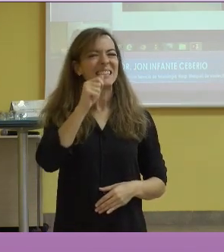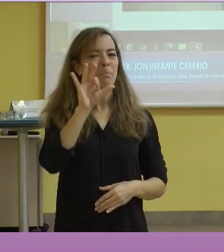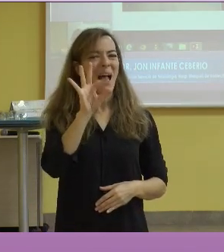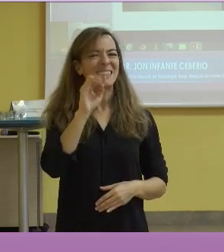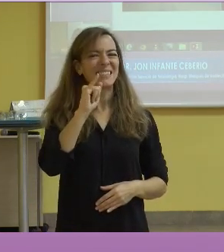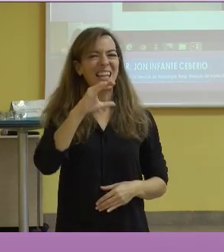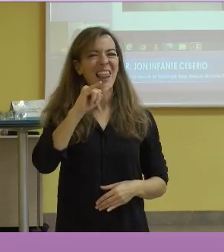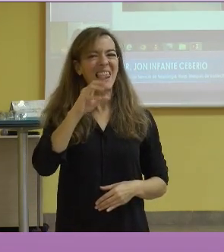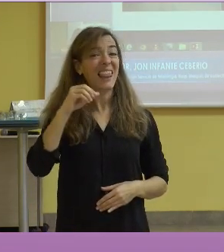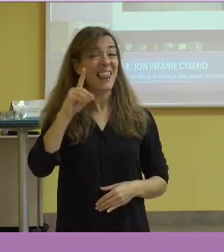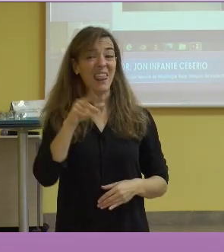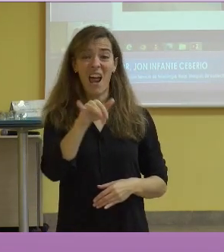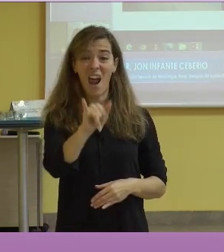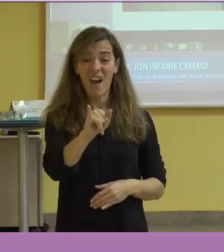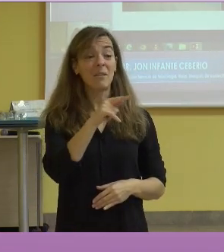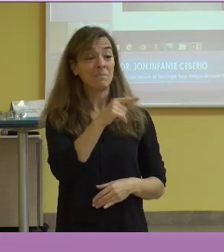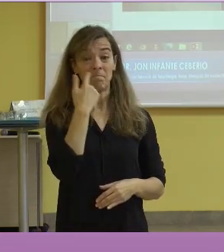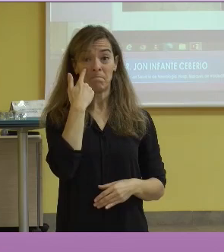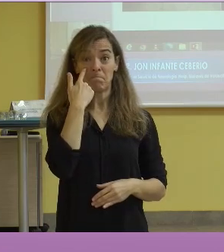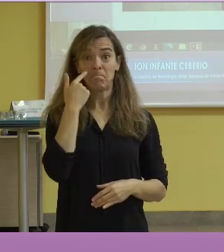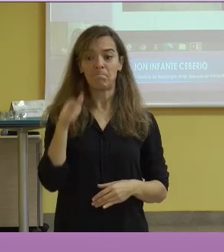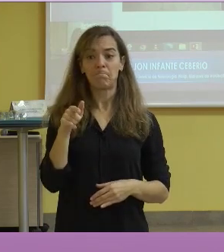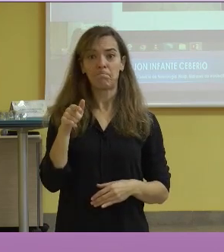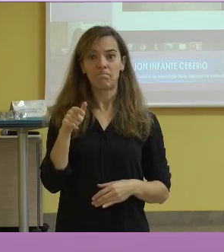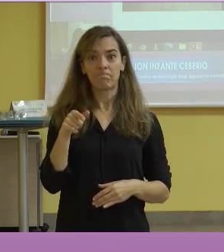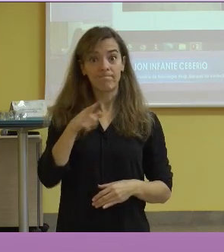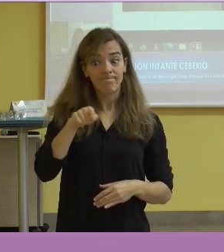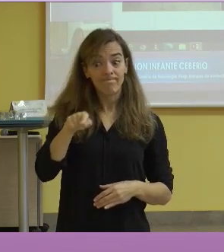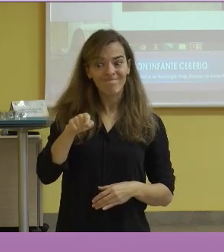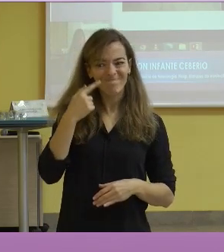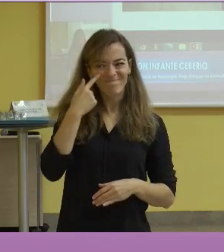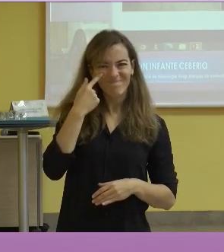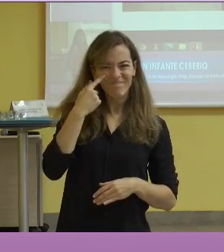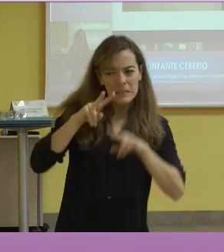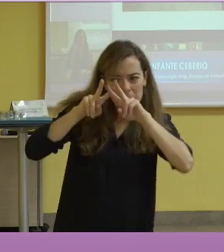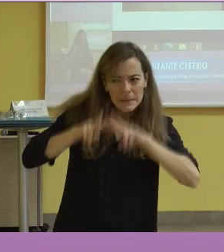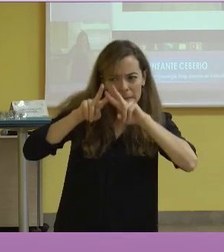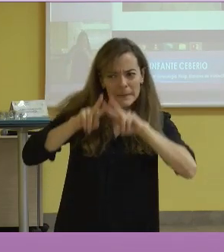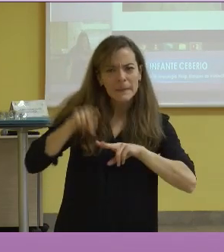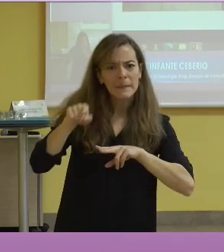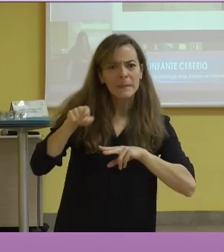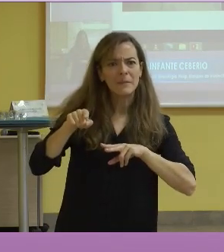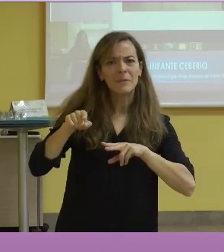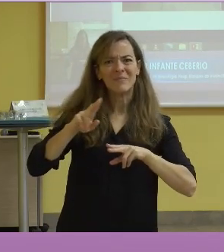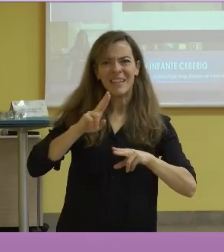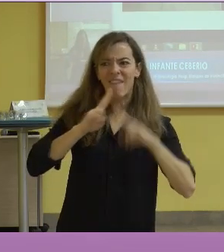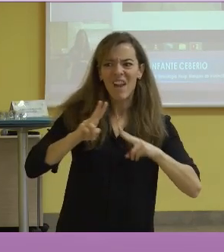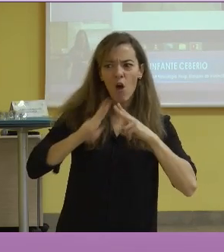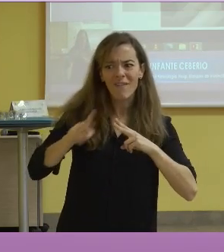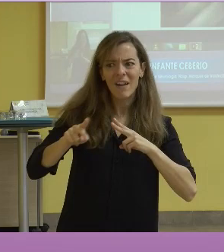pacientes, cuando exploramos, ¿no?, los reflejos osteotendinosos, estos aparecen excesivamente